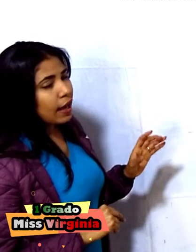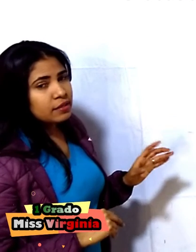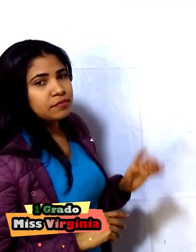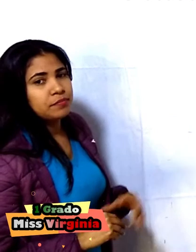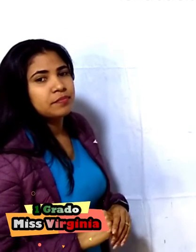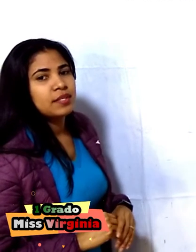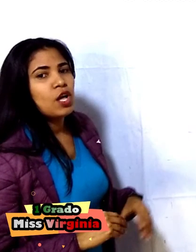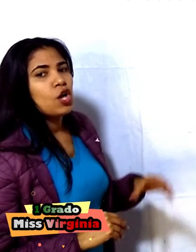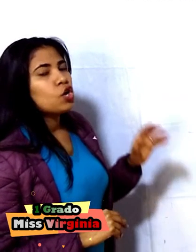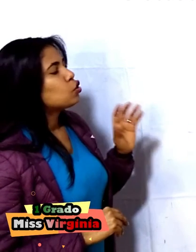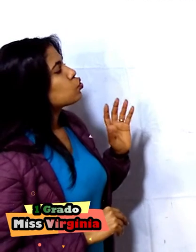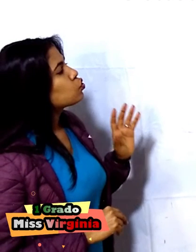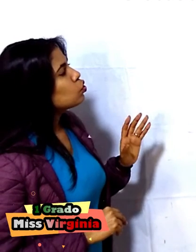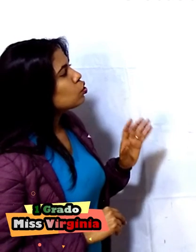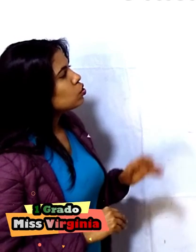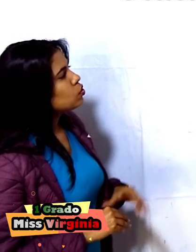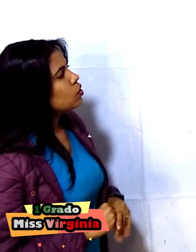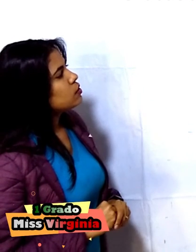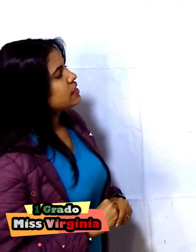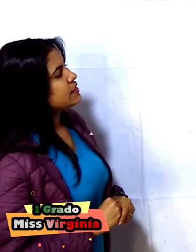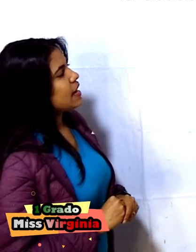usa su